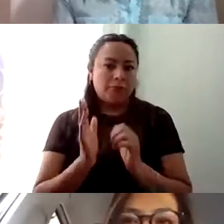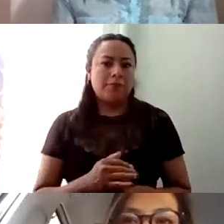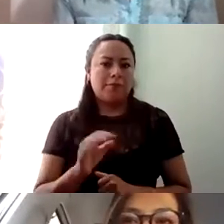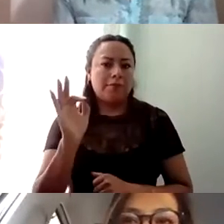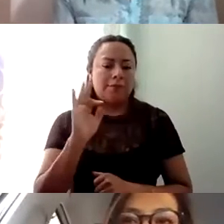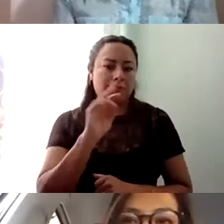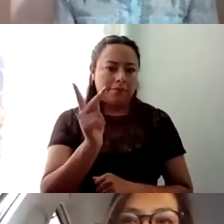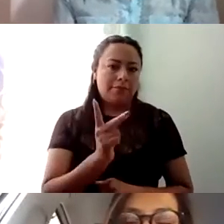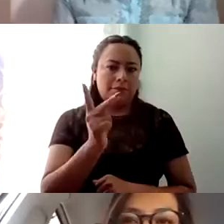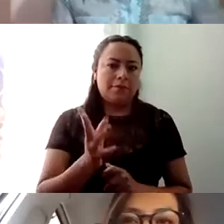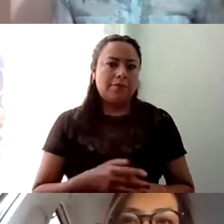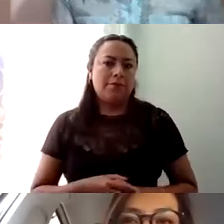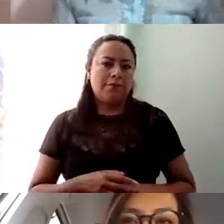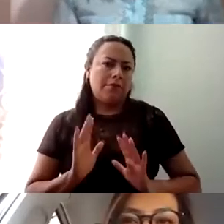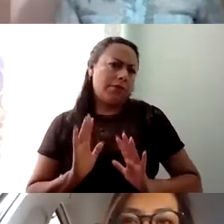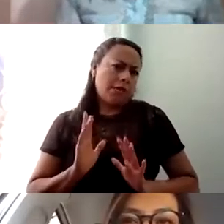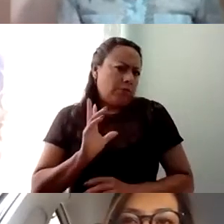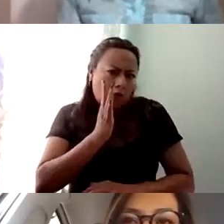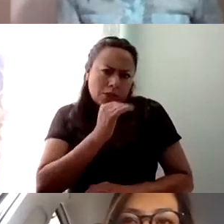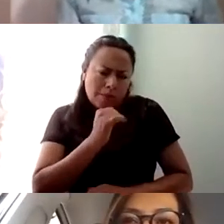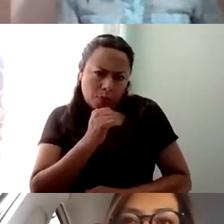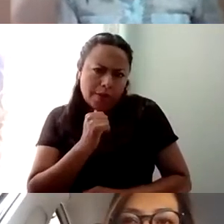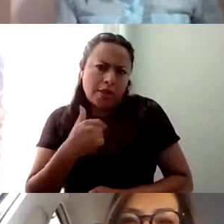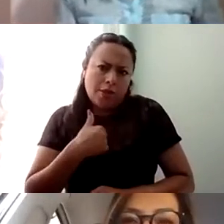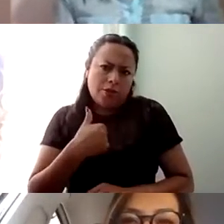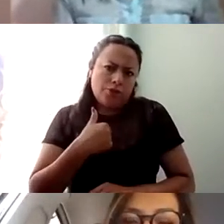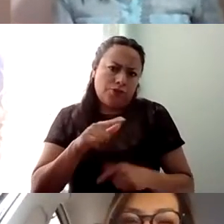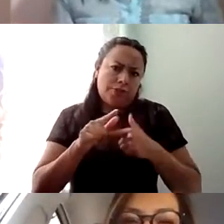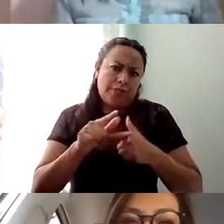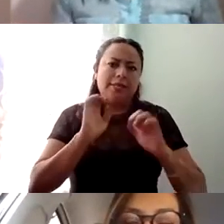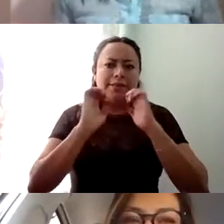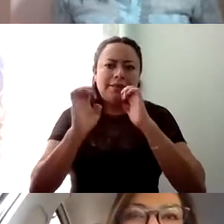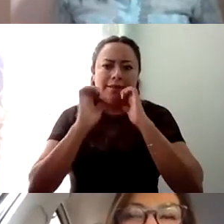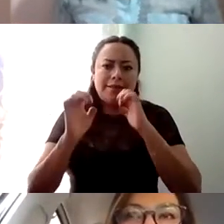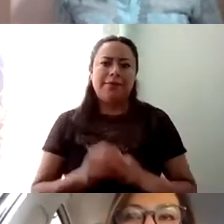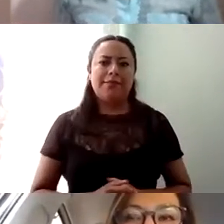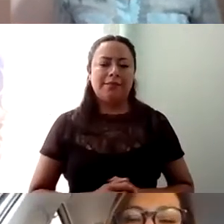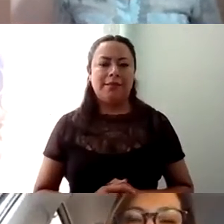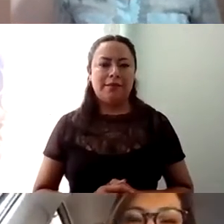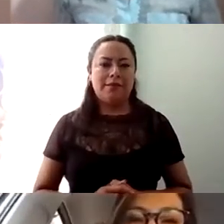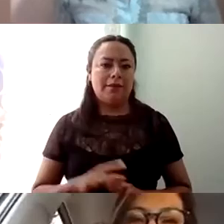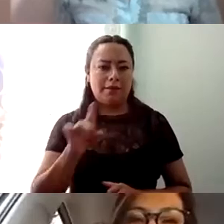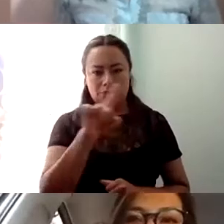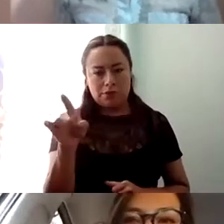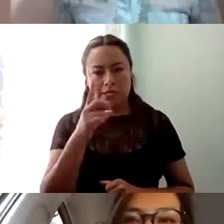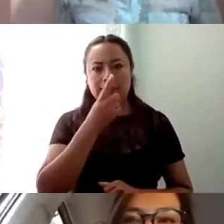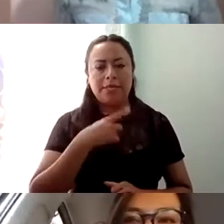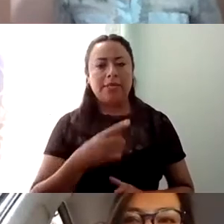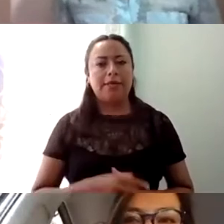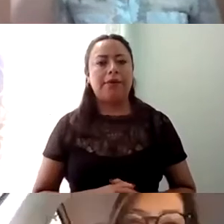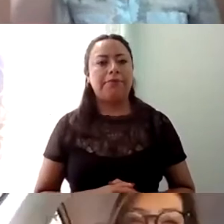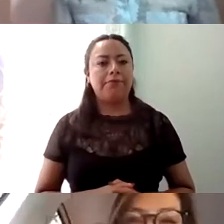si no, yo puedo hacerla en la siguiente entrevista que tenemos después, como me indiquen. Sí, diputada